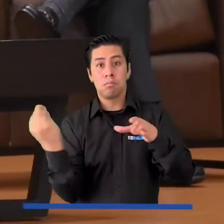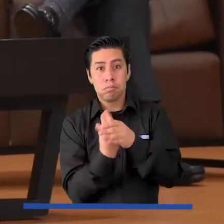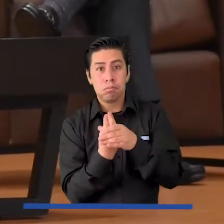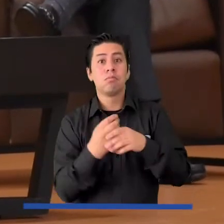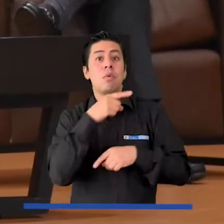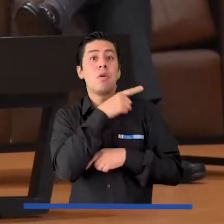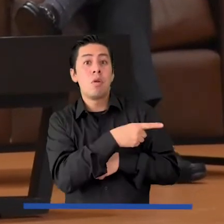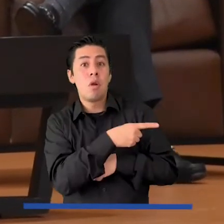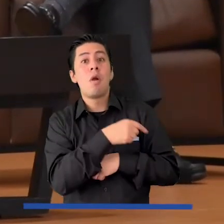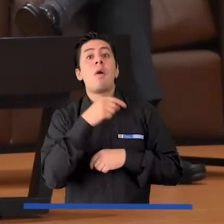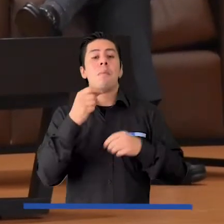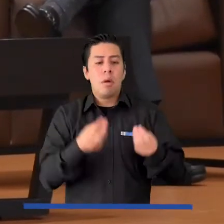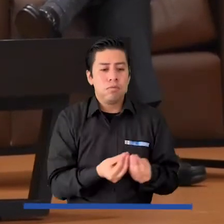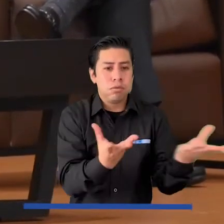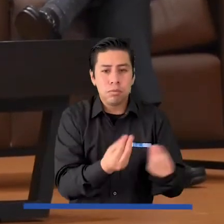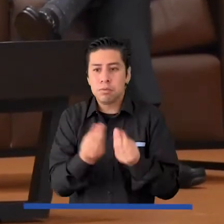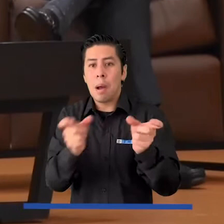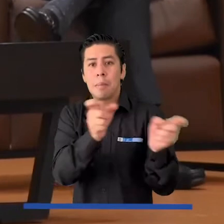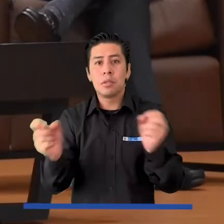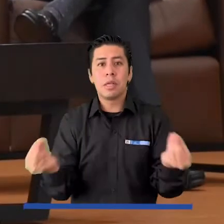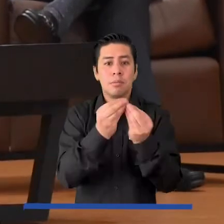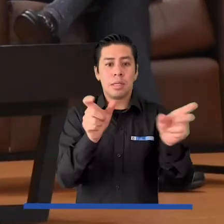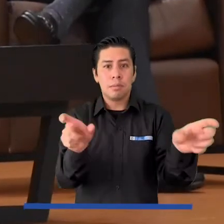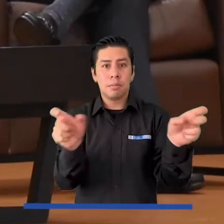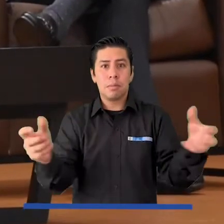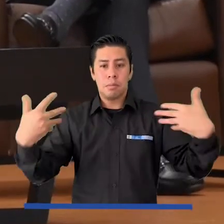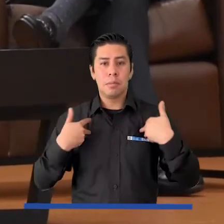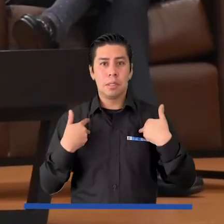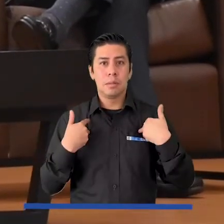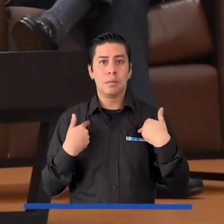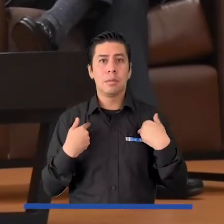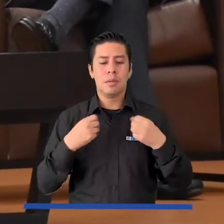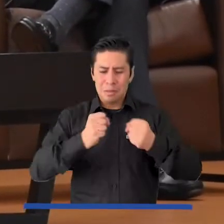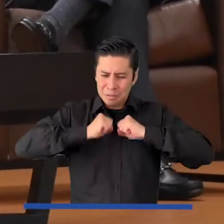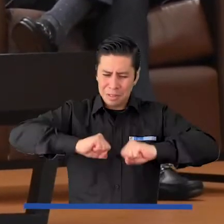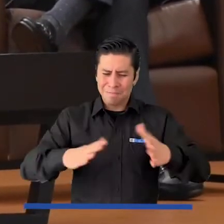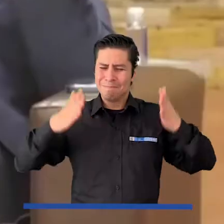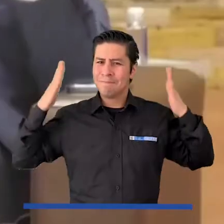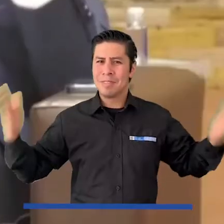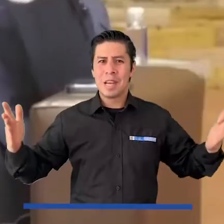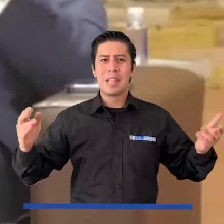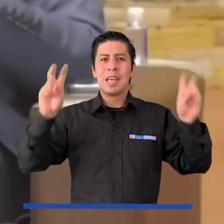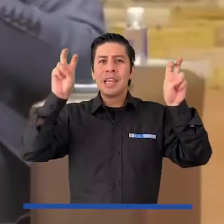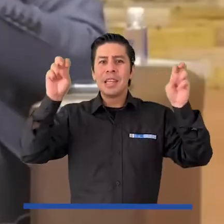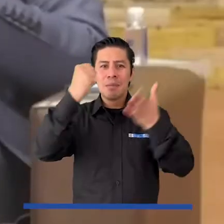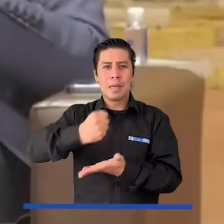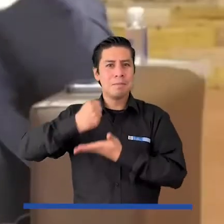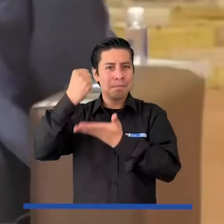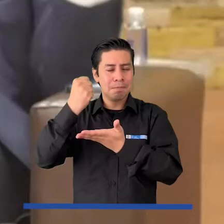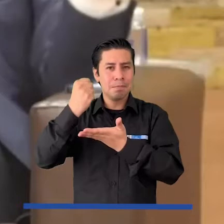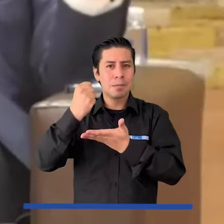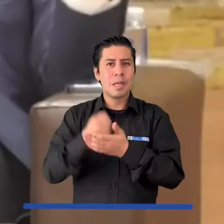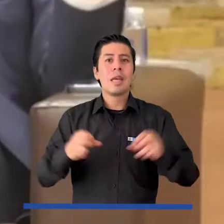en el gasto e inclusión con la tendencia al fortalecimiento de esta con el fin de llegar a más víctimas. Hay que hacer un esfuerzo grande en los temas